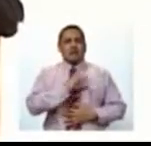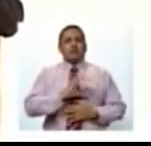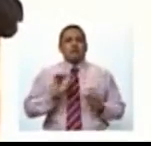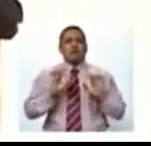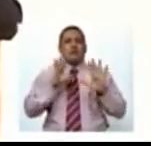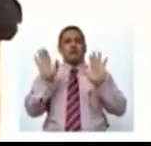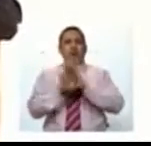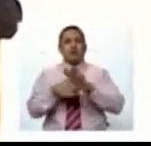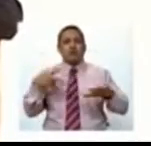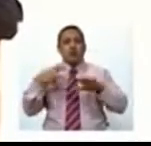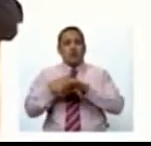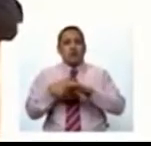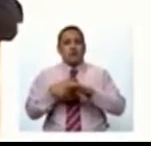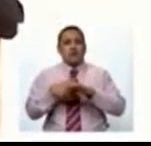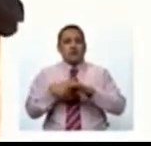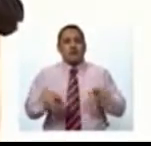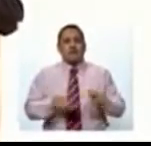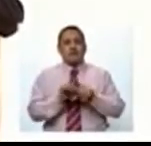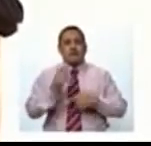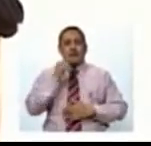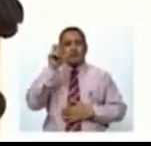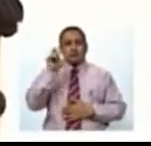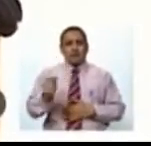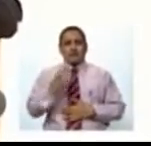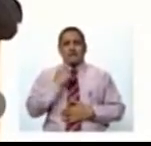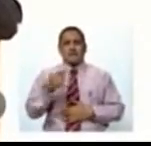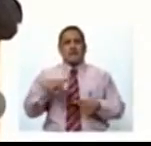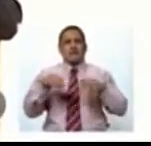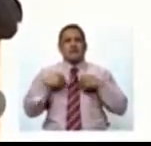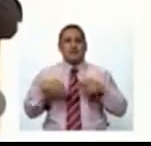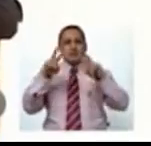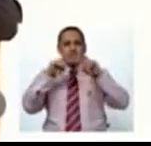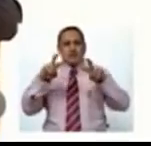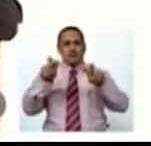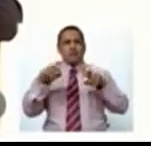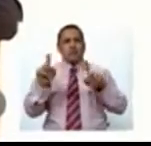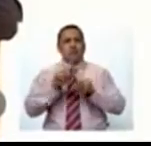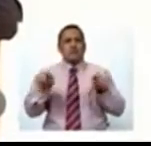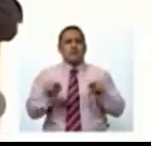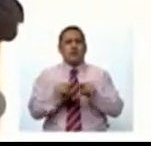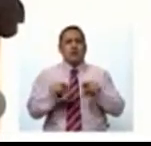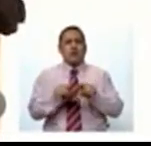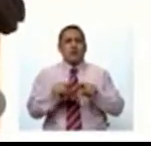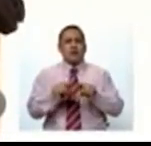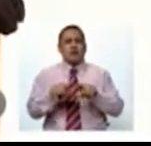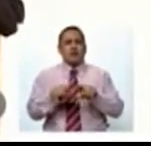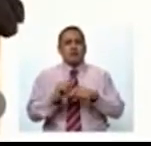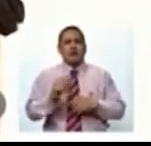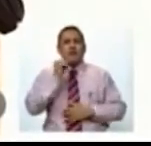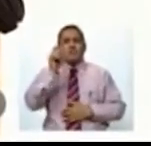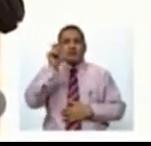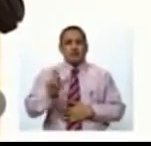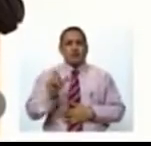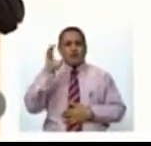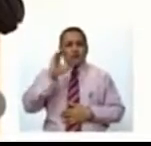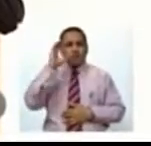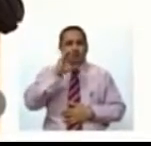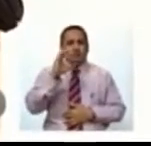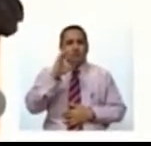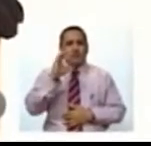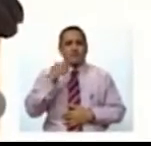probablemente obstruccionista de la persona que esté siendo sujeto de investigación. No es lo mismo un tipo que busca